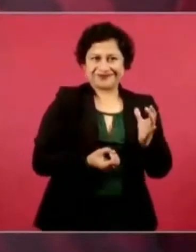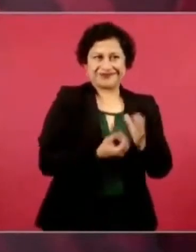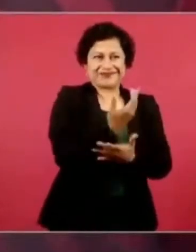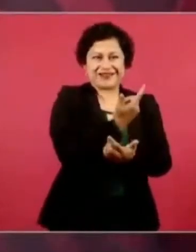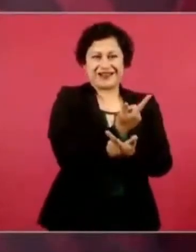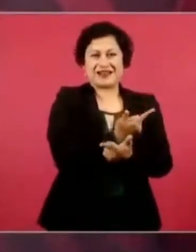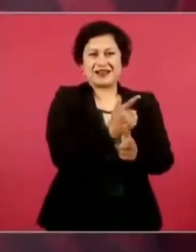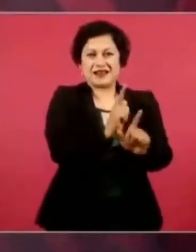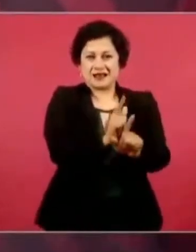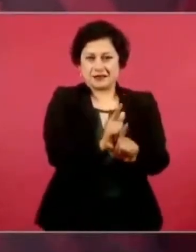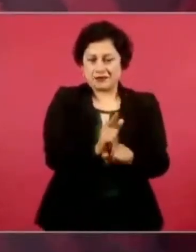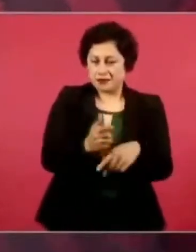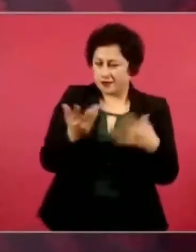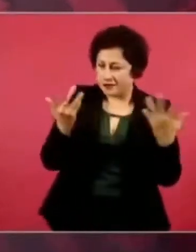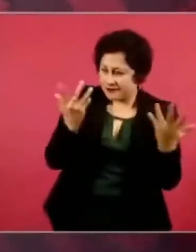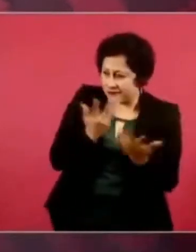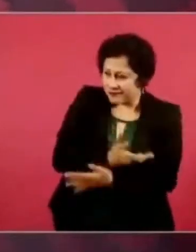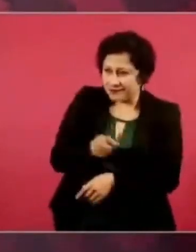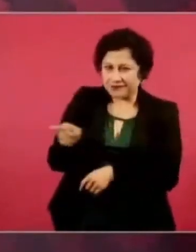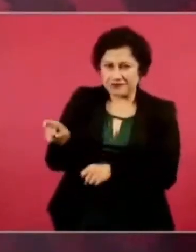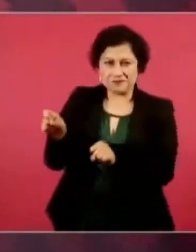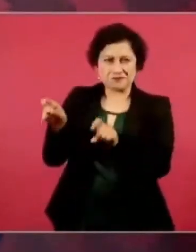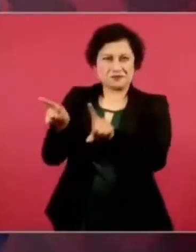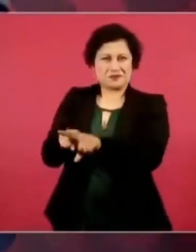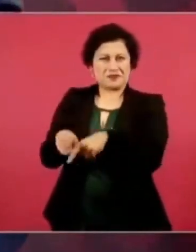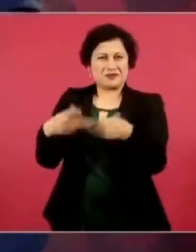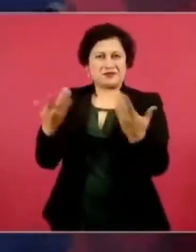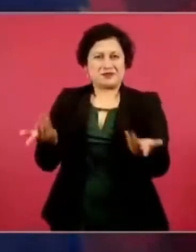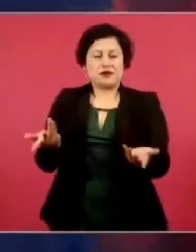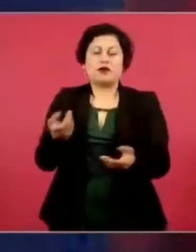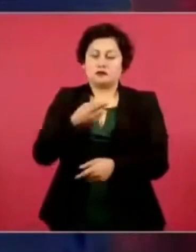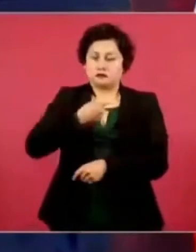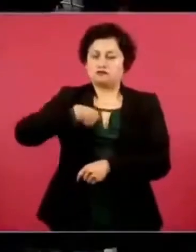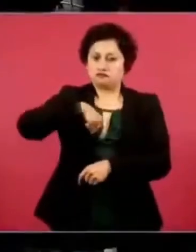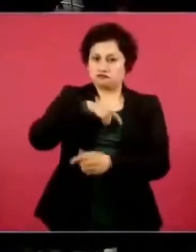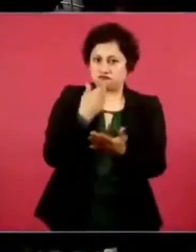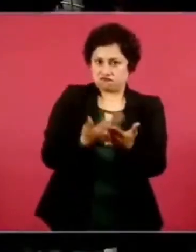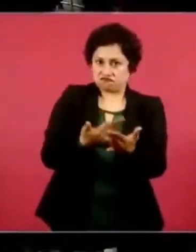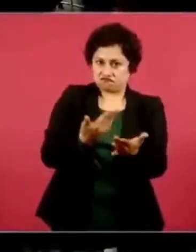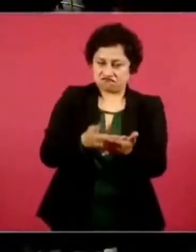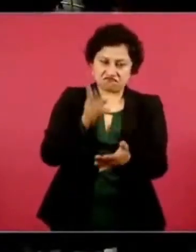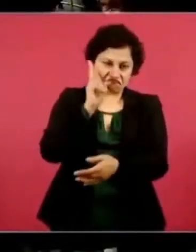Y es algo parecido a esto de lo de la desaparición.